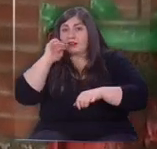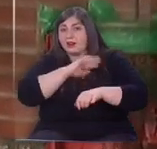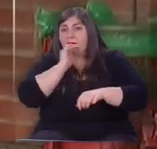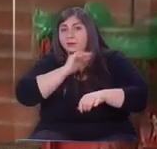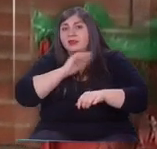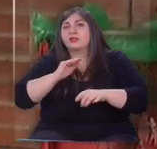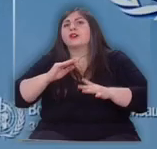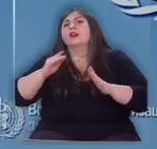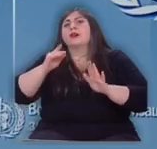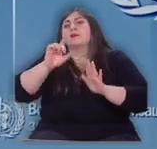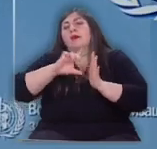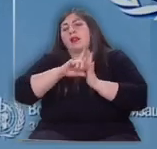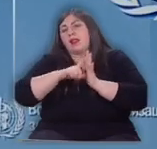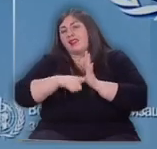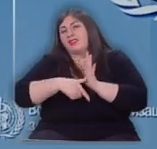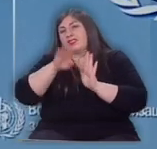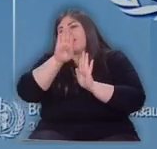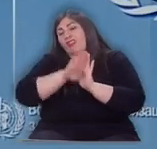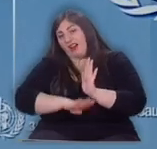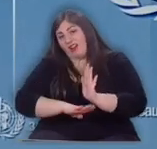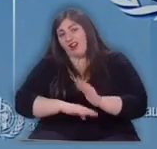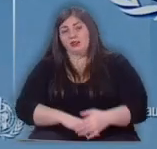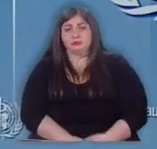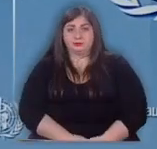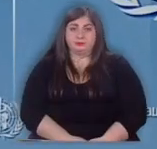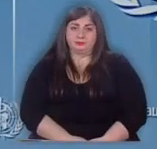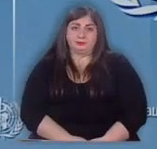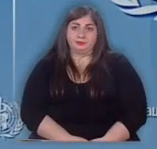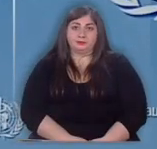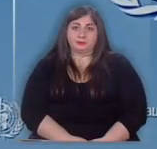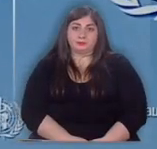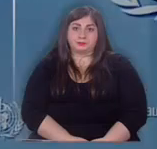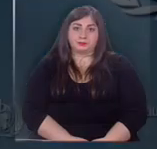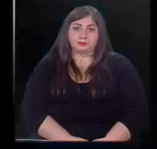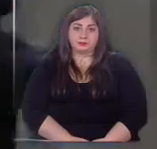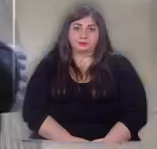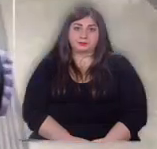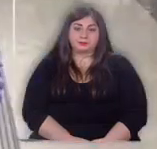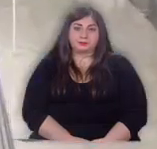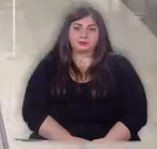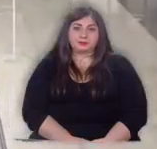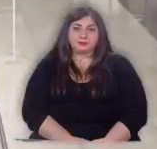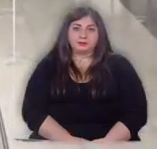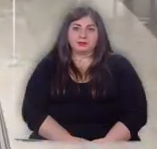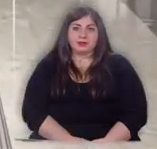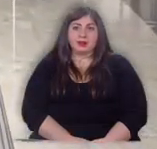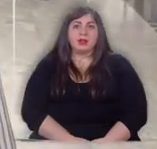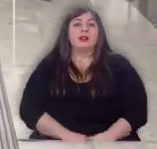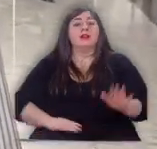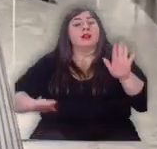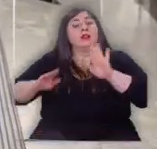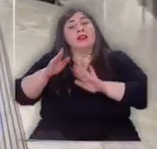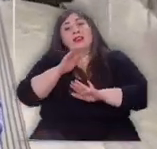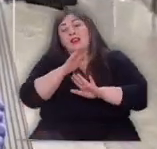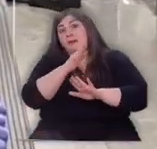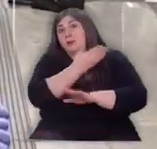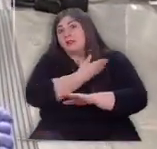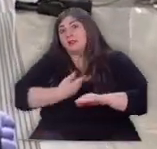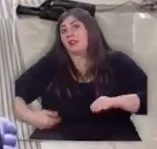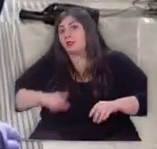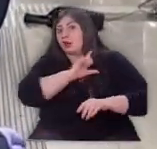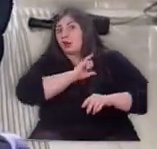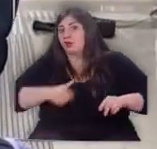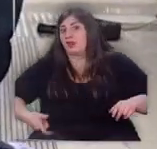desacelera mucho más lentamente. En la víspera, el presidente del gobierno español,